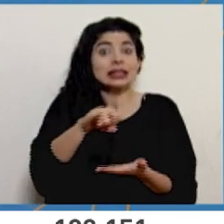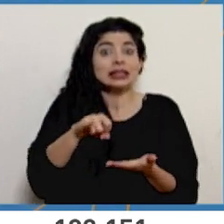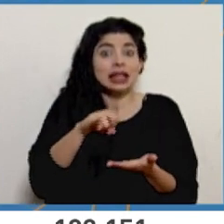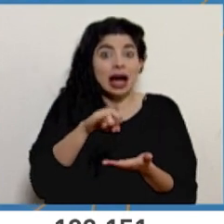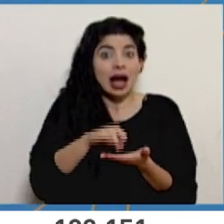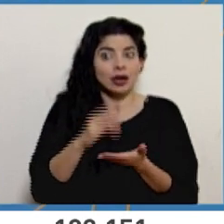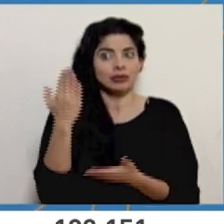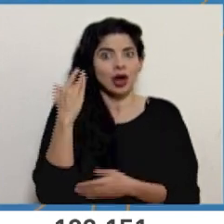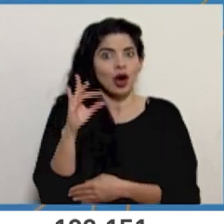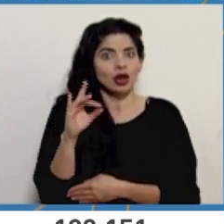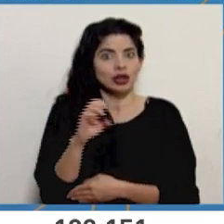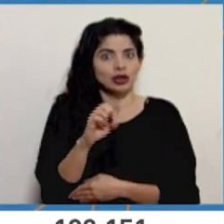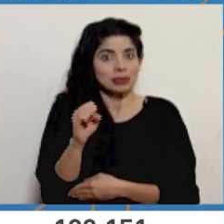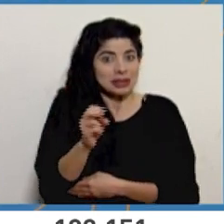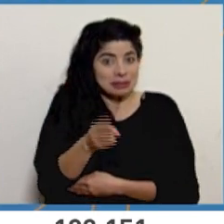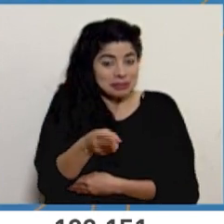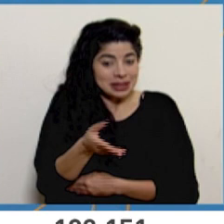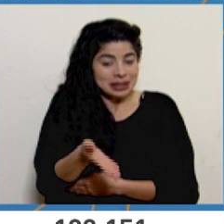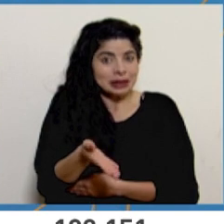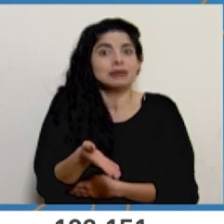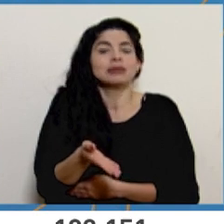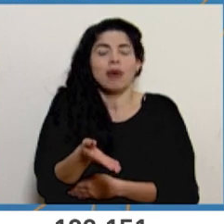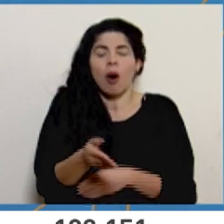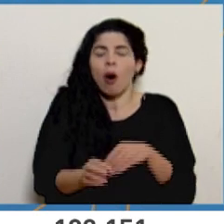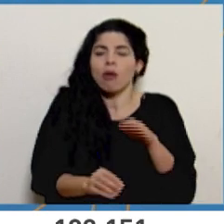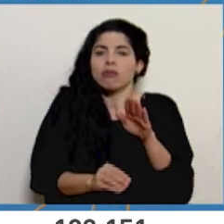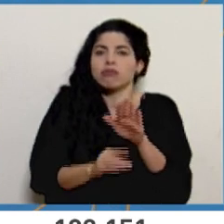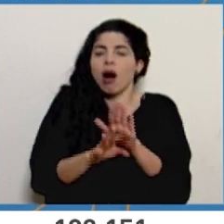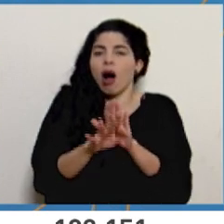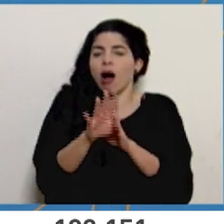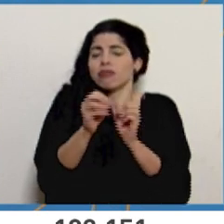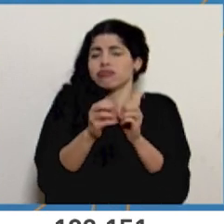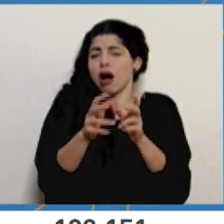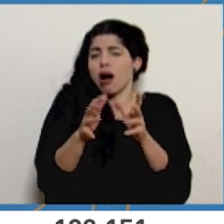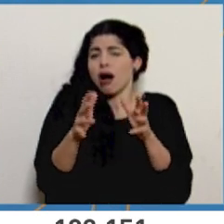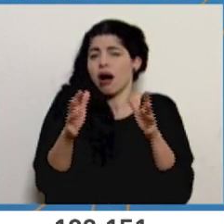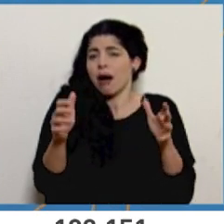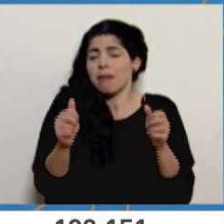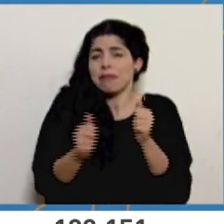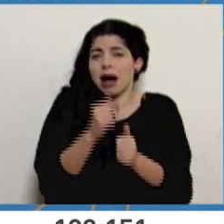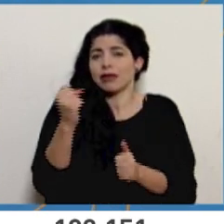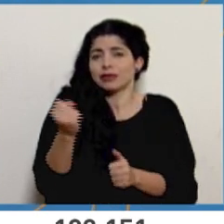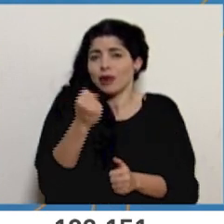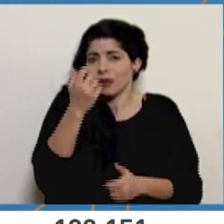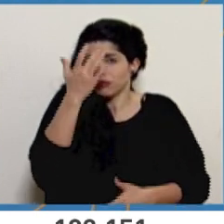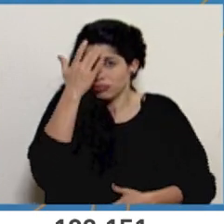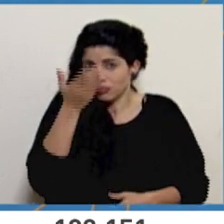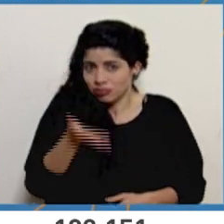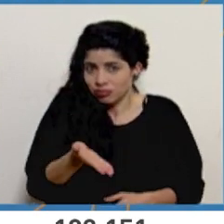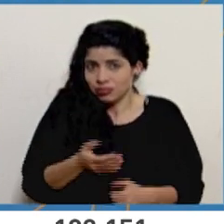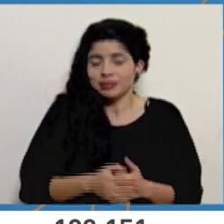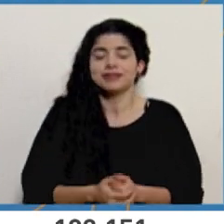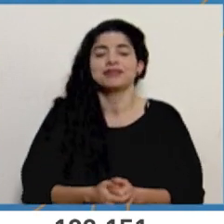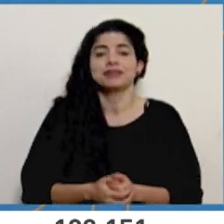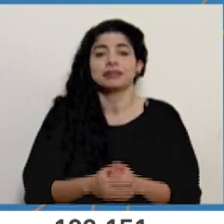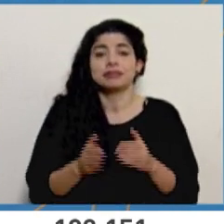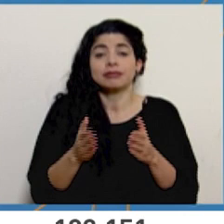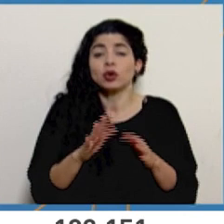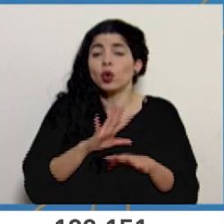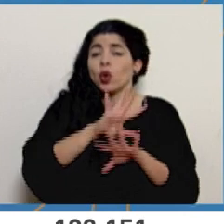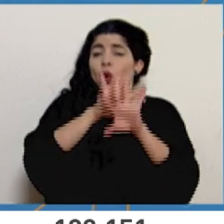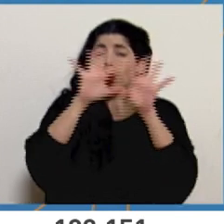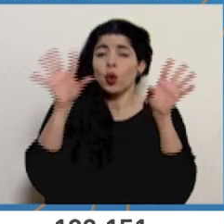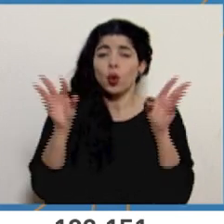hace 8 meses tuvimos la mayor incidencia de aumento de casos. En